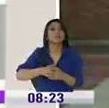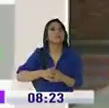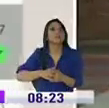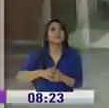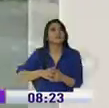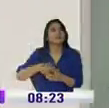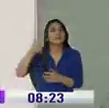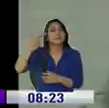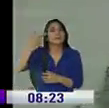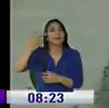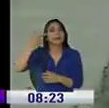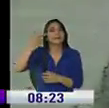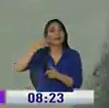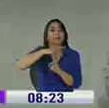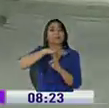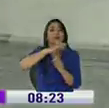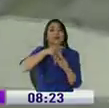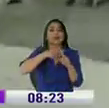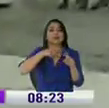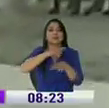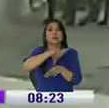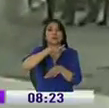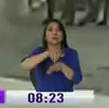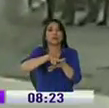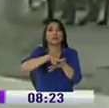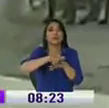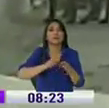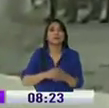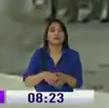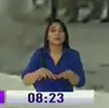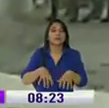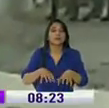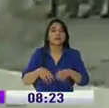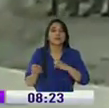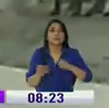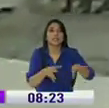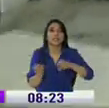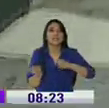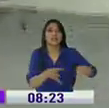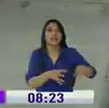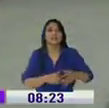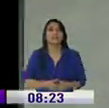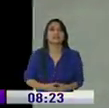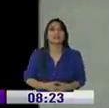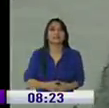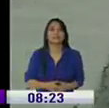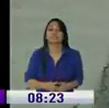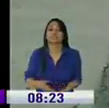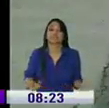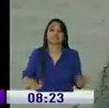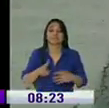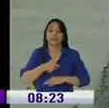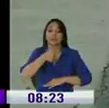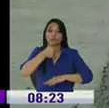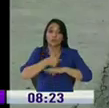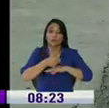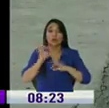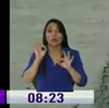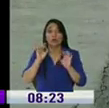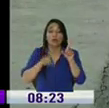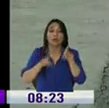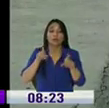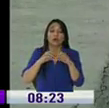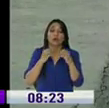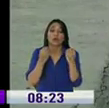del Parque Bicentenario. Estos perritos están abandonados aparentemente. Autoridades, o si hay. Hay veces